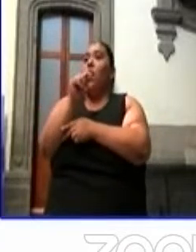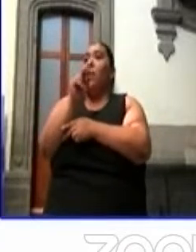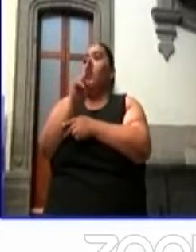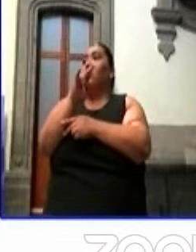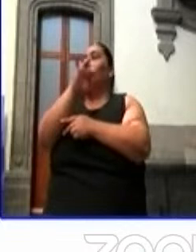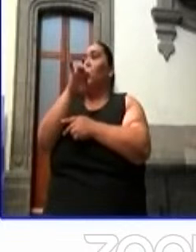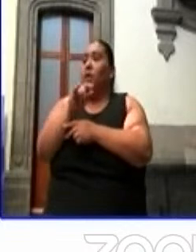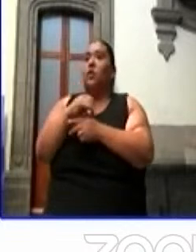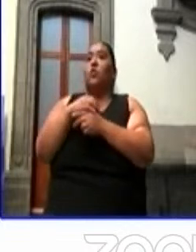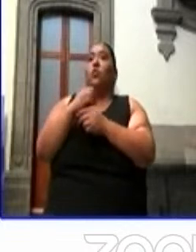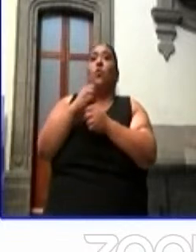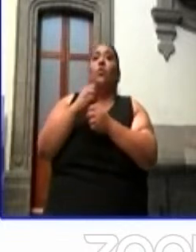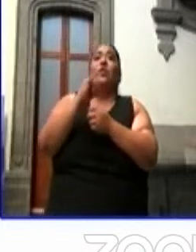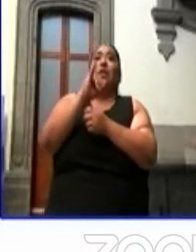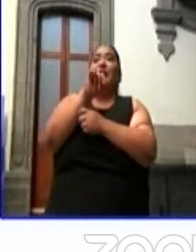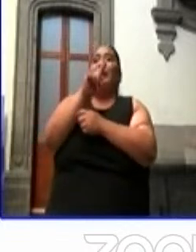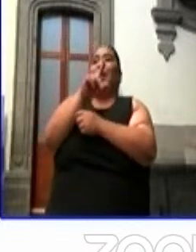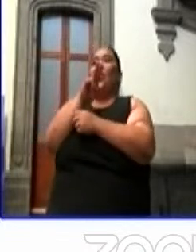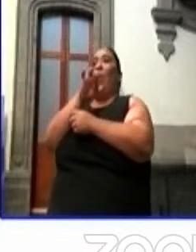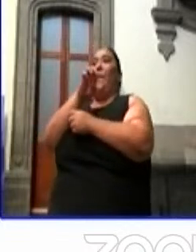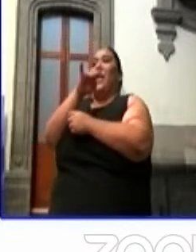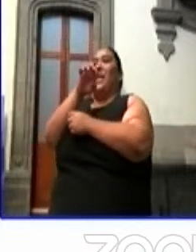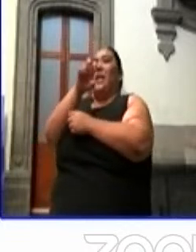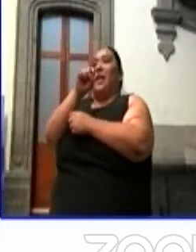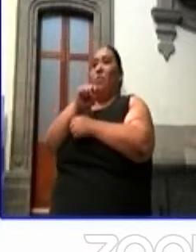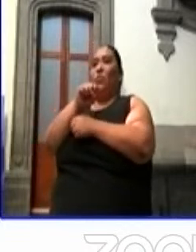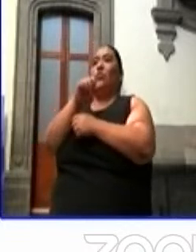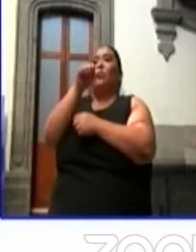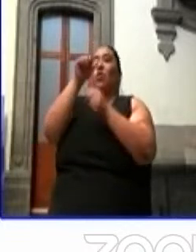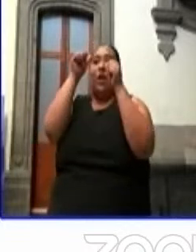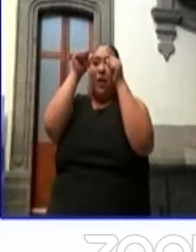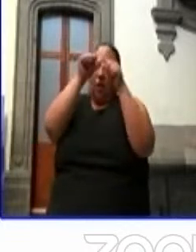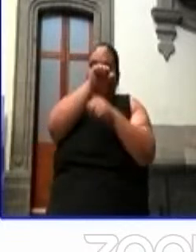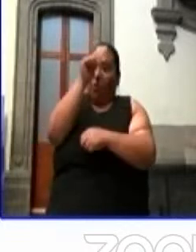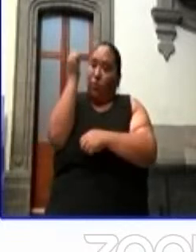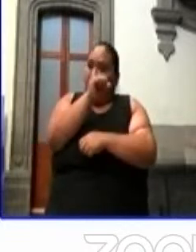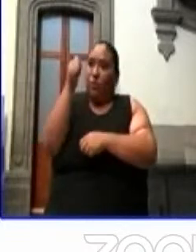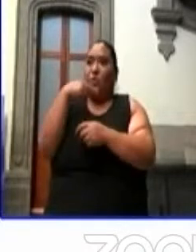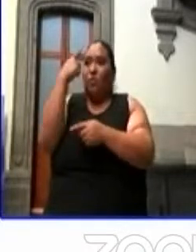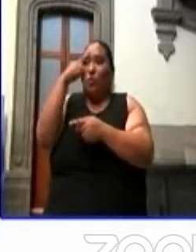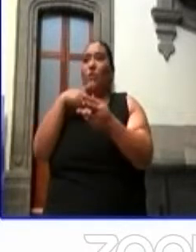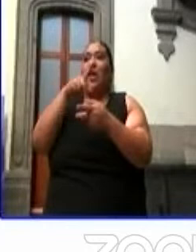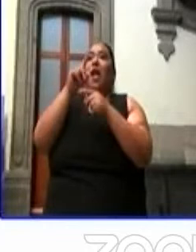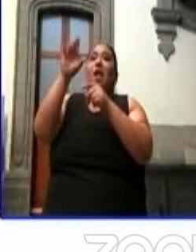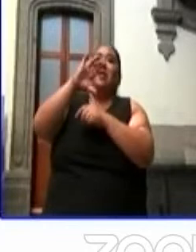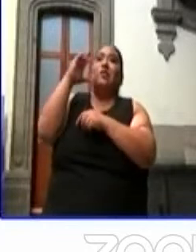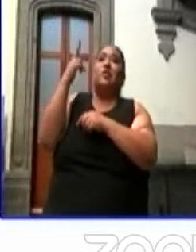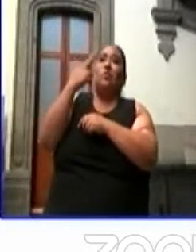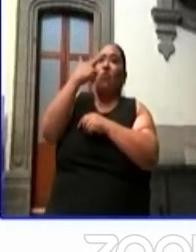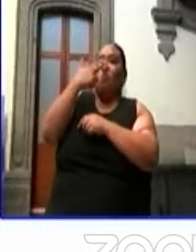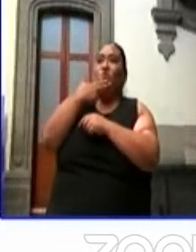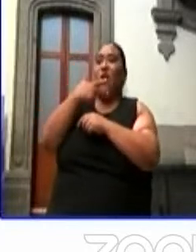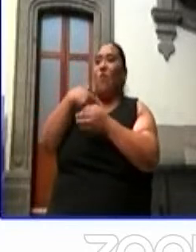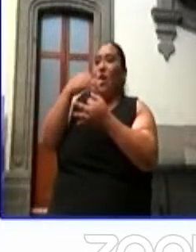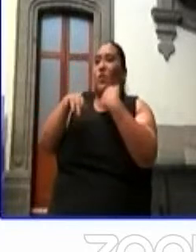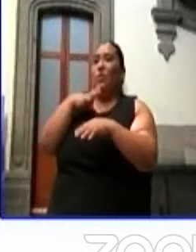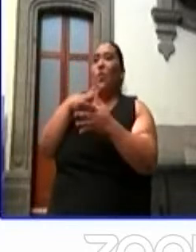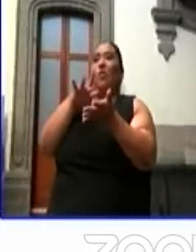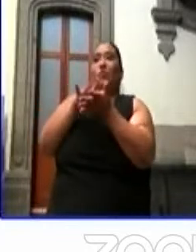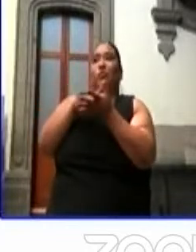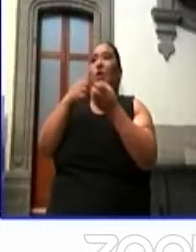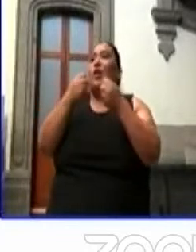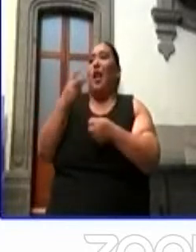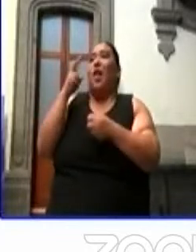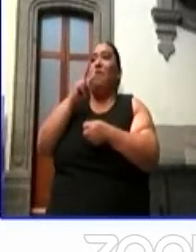por el Autismo, con sede en Chihuahua, que estuvo ahí apoyándonos fuertemente. Ustedes ya la vieron, ya la